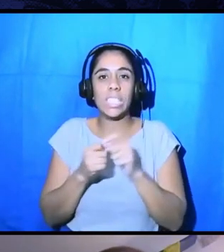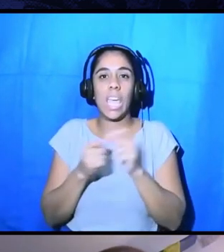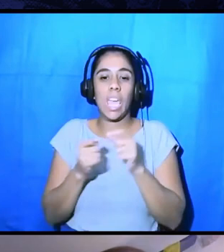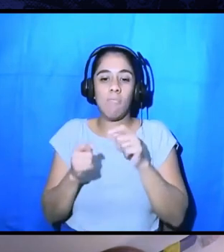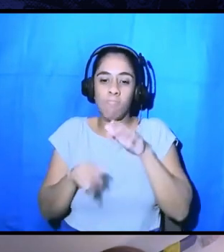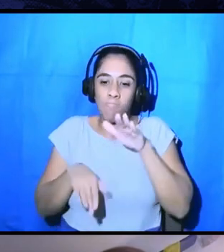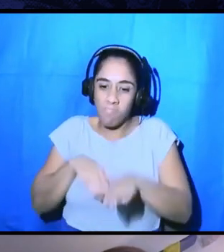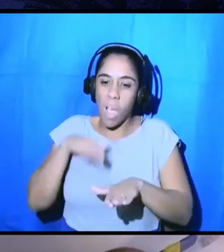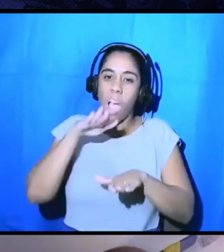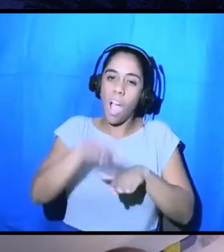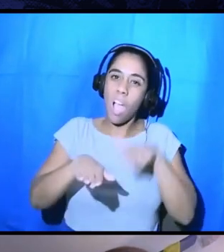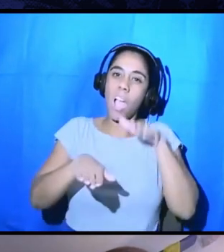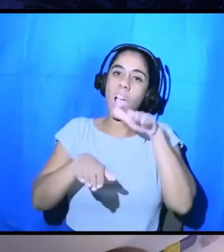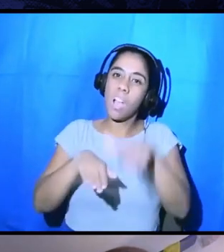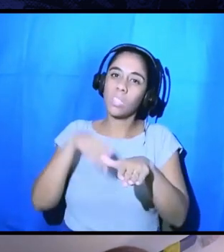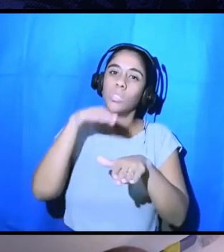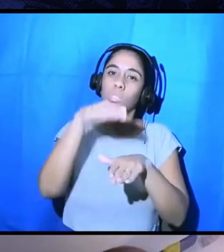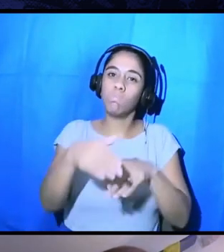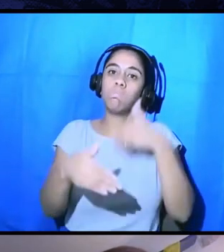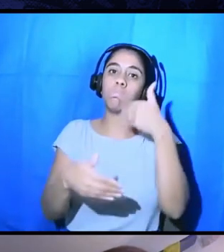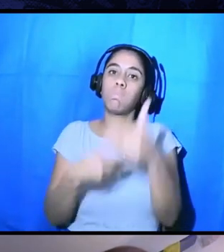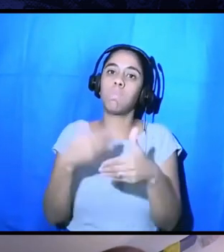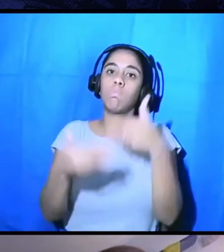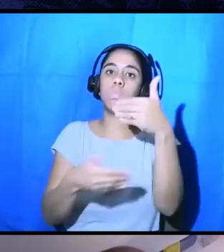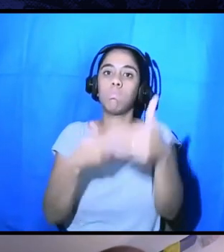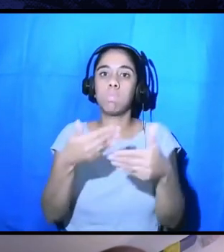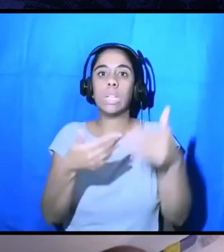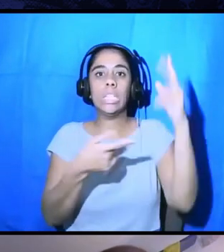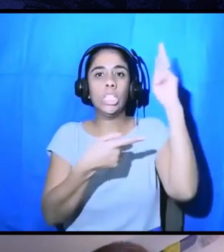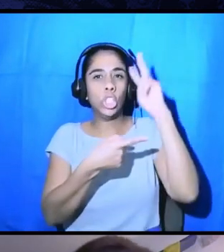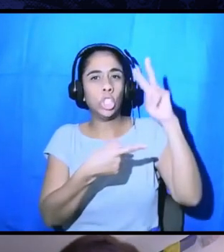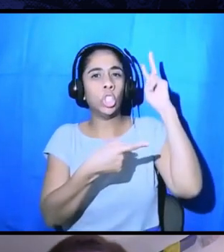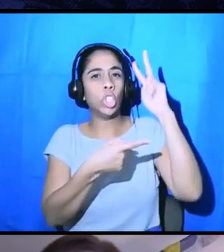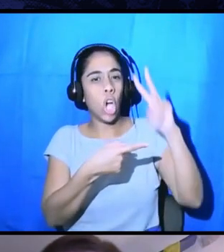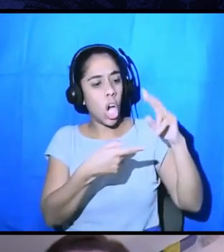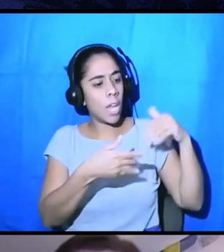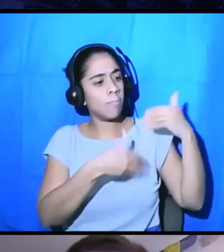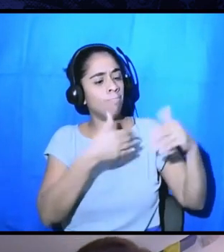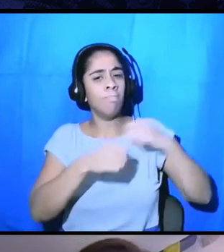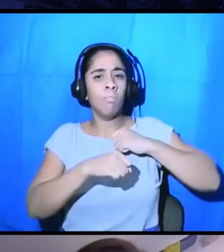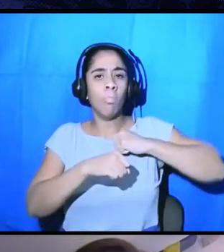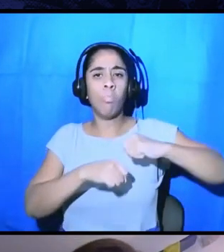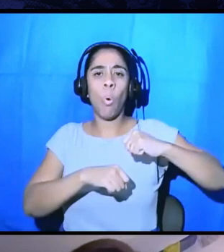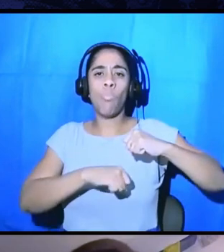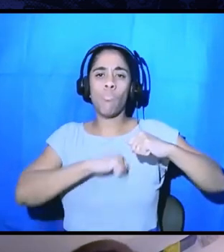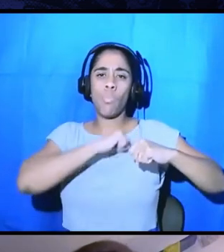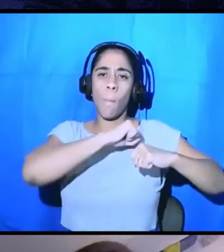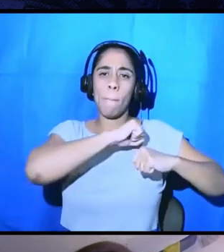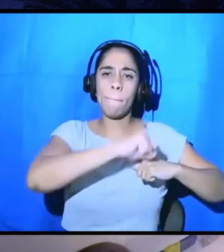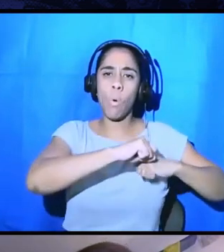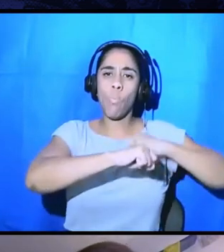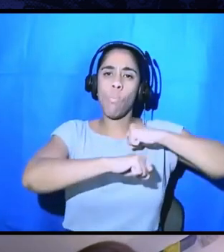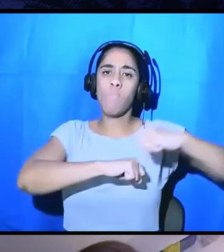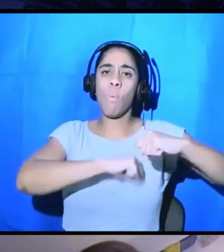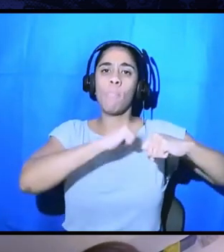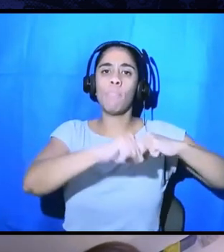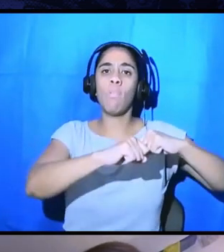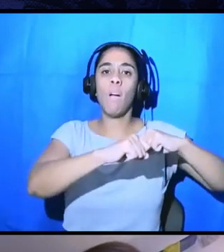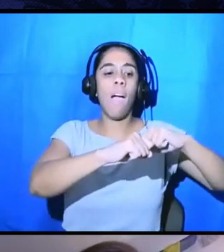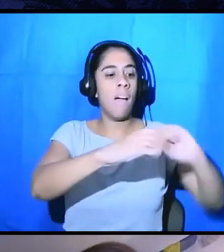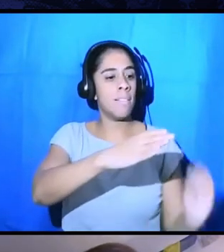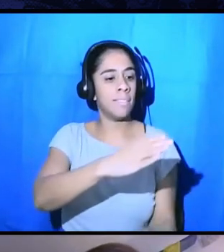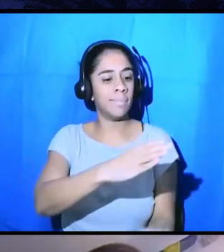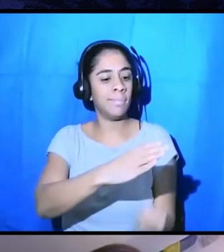proyectamos ir dando para poder efectivamente materializar las aspiraciones que quizás son demasiado grandes